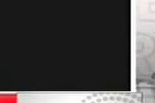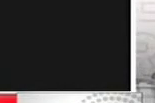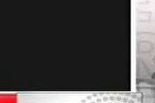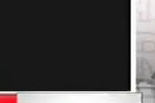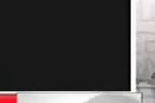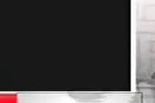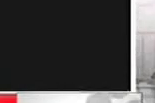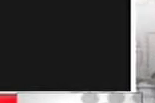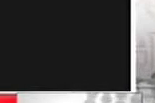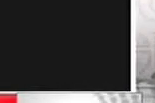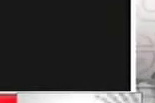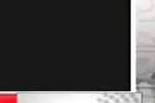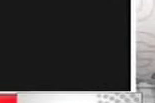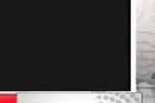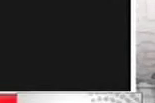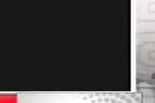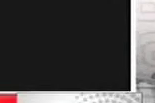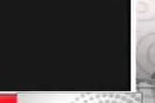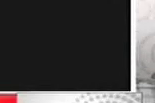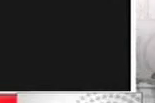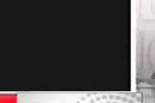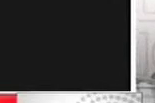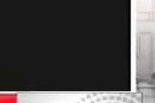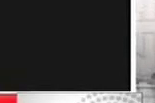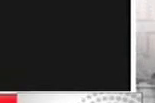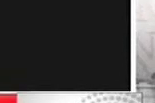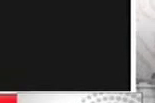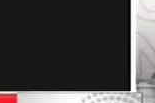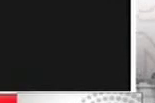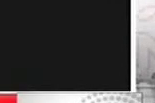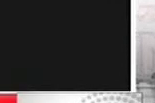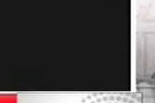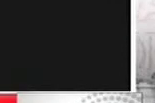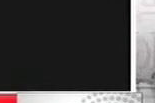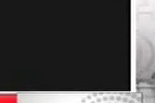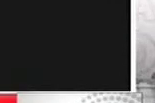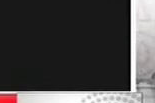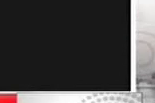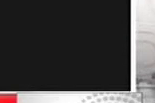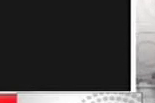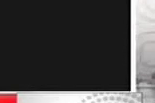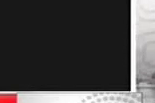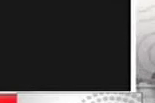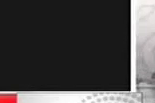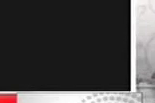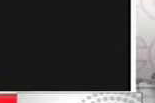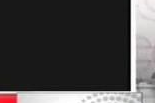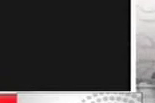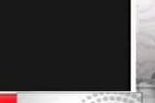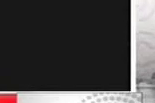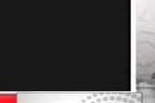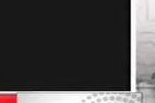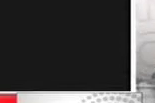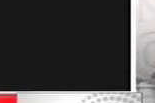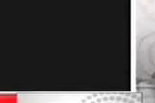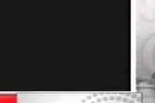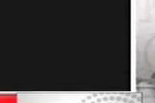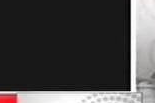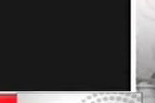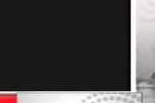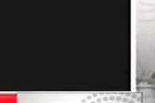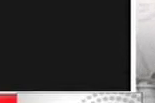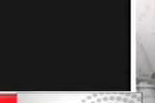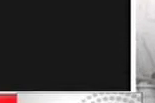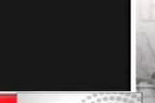En ese sentido, y en la misma línea de lo que se ha trabajado en el año 2020 y lo que va del año 2021,